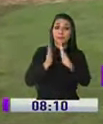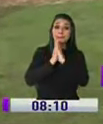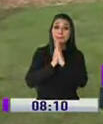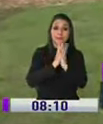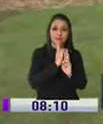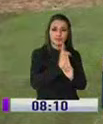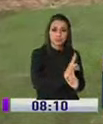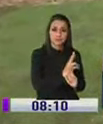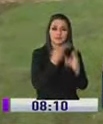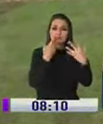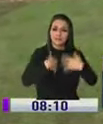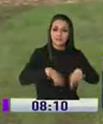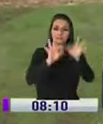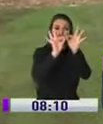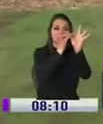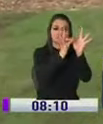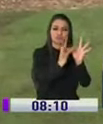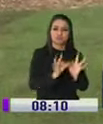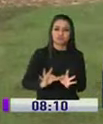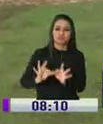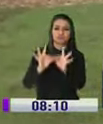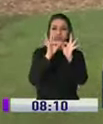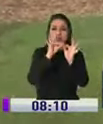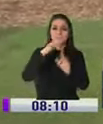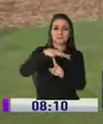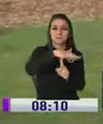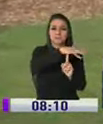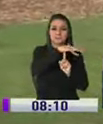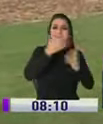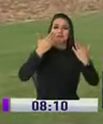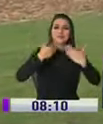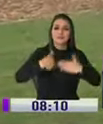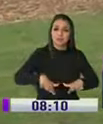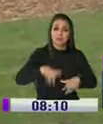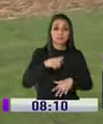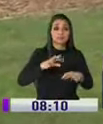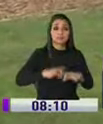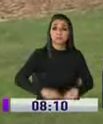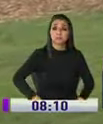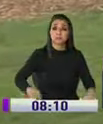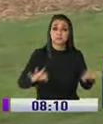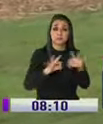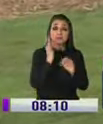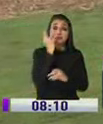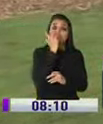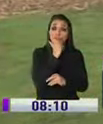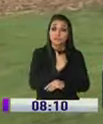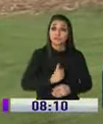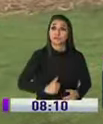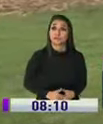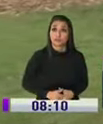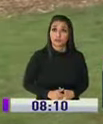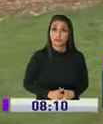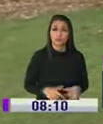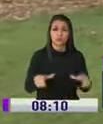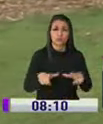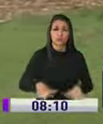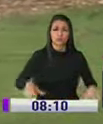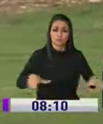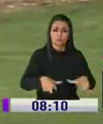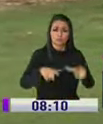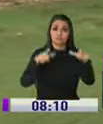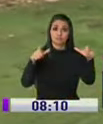bueno, ya han hecho las intervenciones en este parque que es tan importante, que es tan lindo, que tiene un gran espacio y pues que ahora